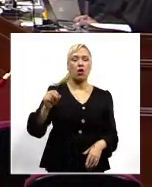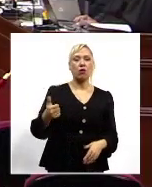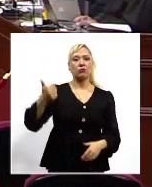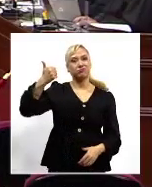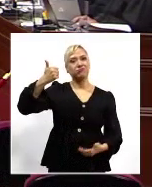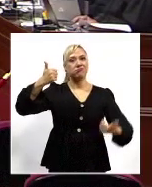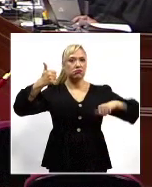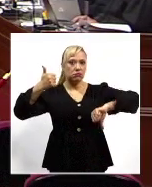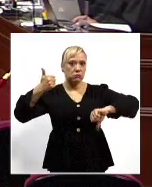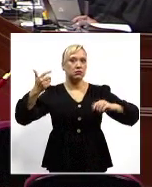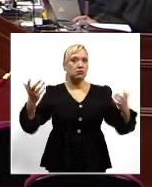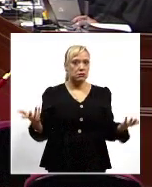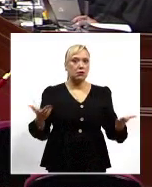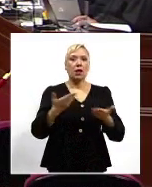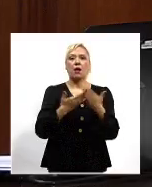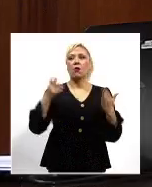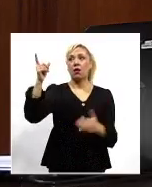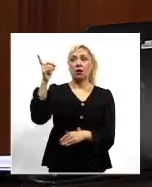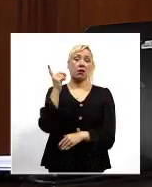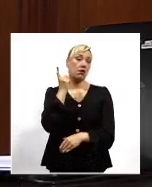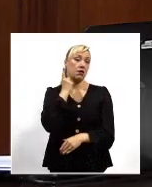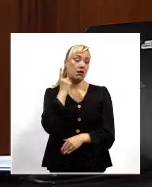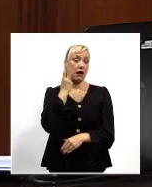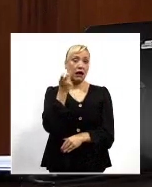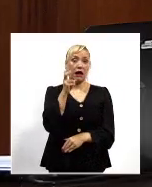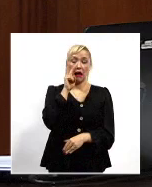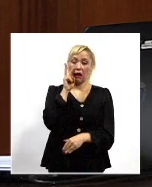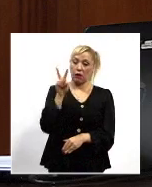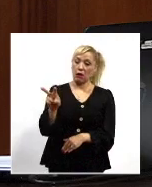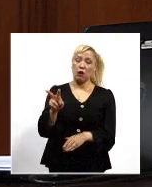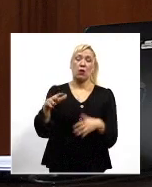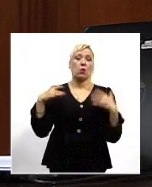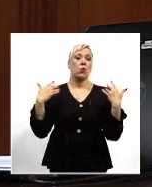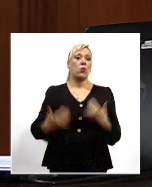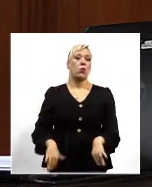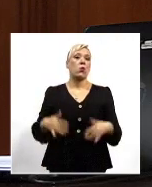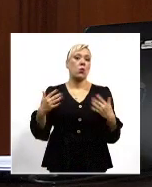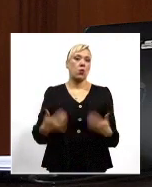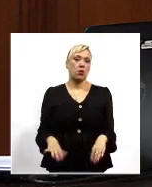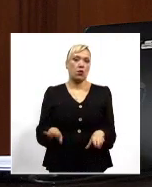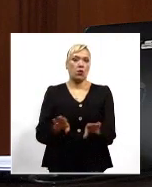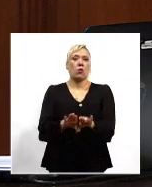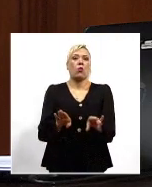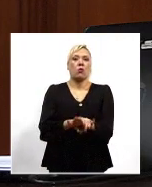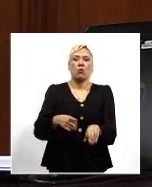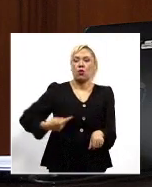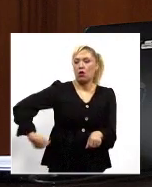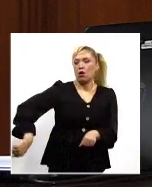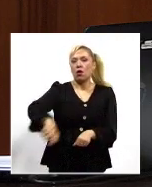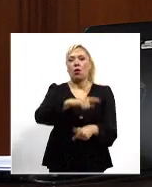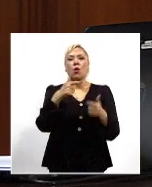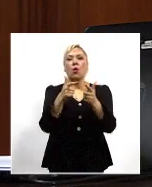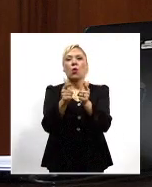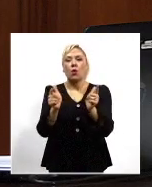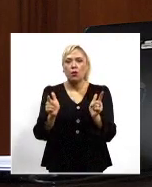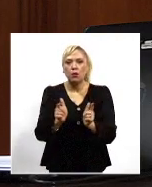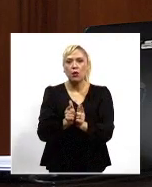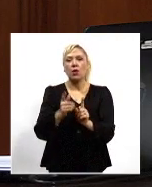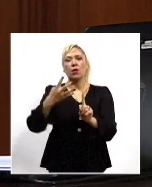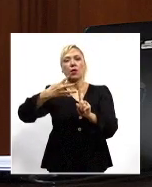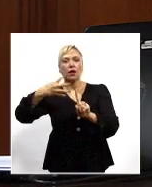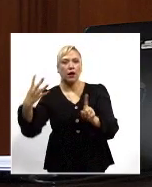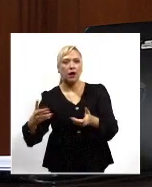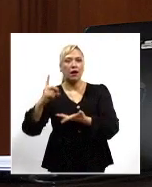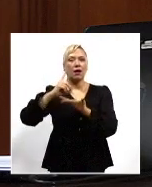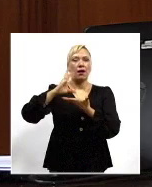de la deliberación parlamentaria está la salvaguarda de la expresión de las minorías. La